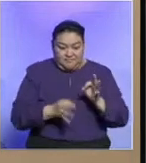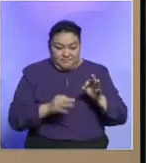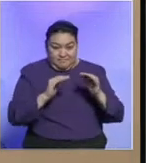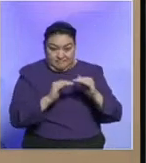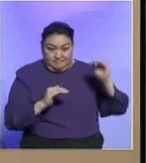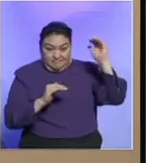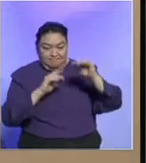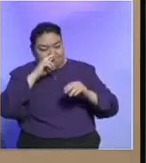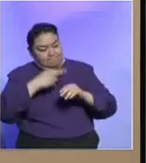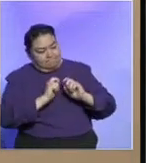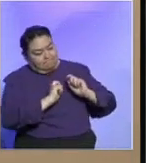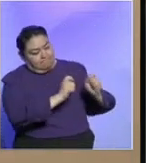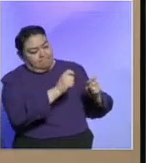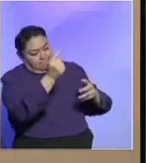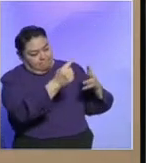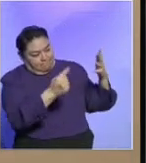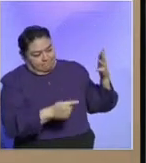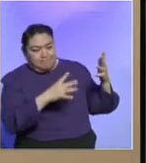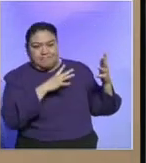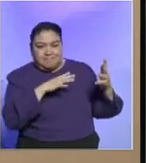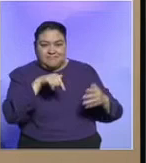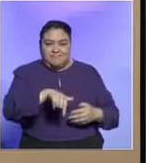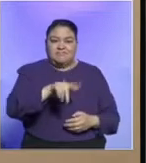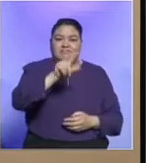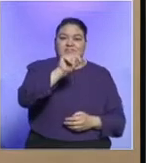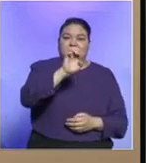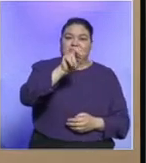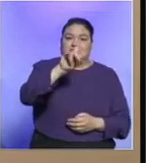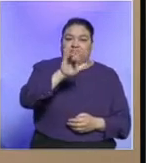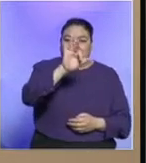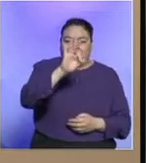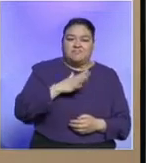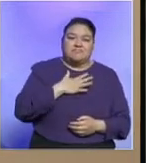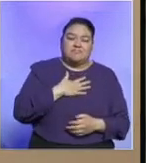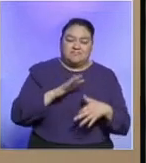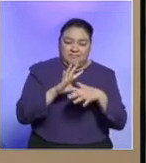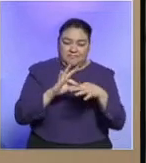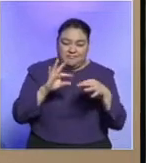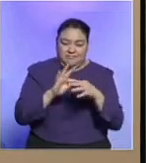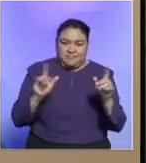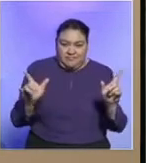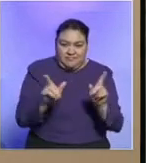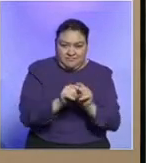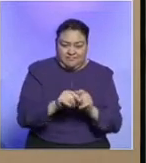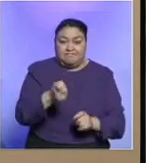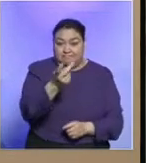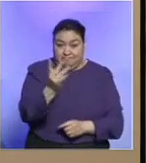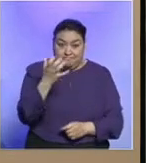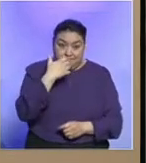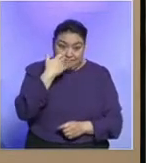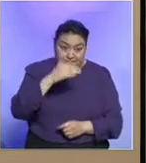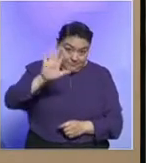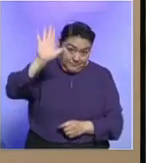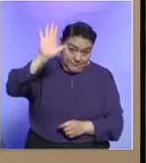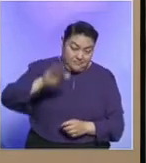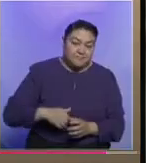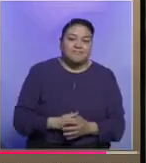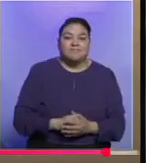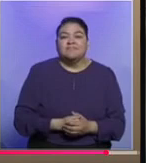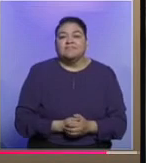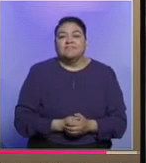Tribunal Electoral del Poder Judicial de la Federación. Sería por el momento mi participación. ¿Alguna otra intervención?